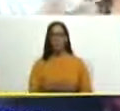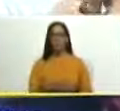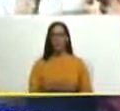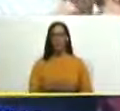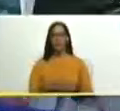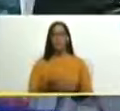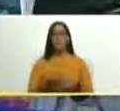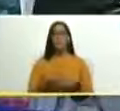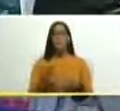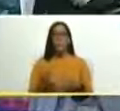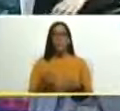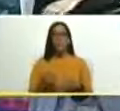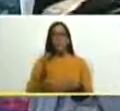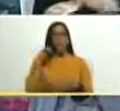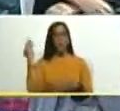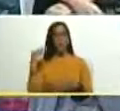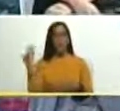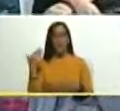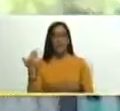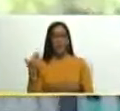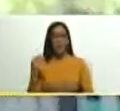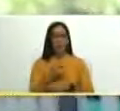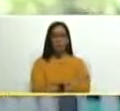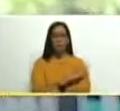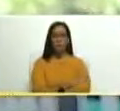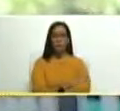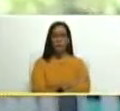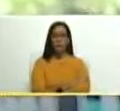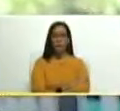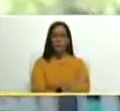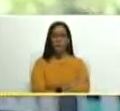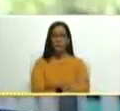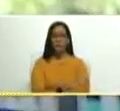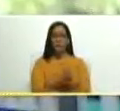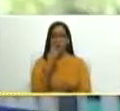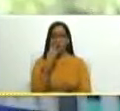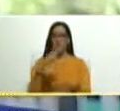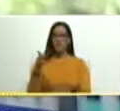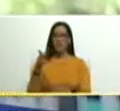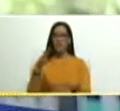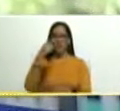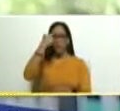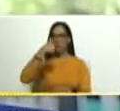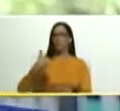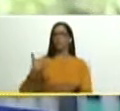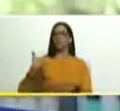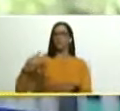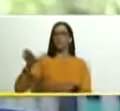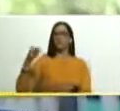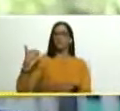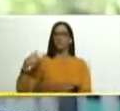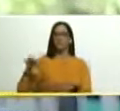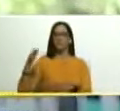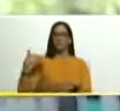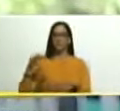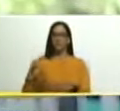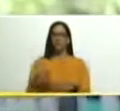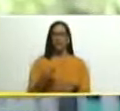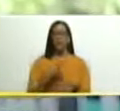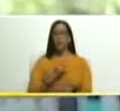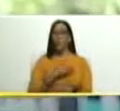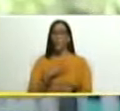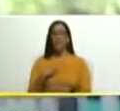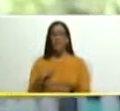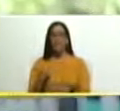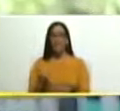Porque las oligarquías y la ultraderecha ven al pueblo de lejos. No quiere que se le consulta